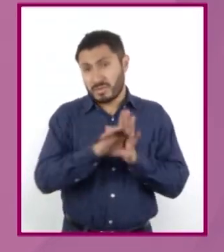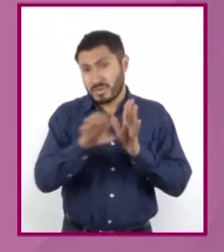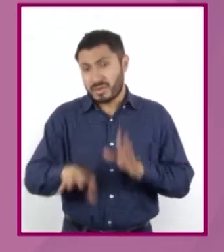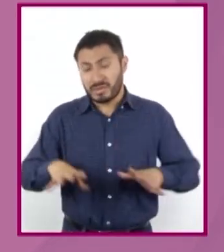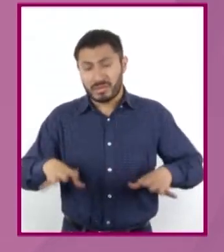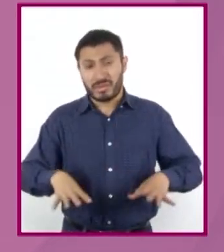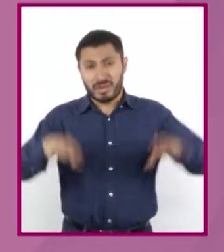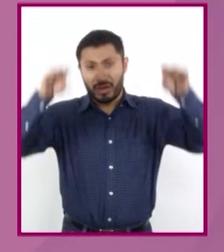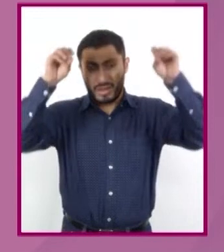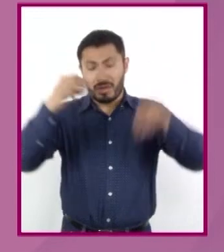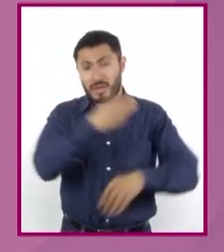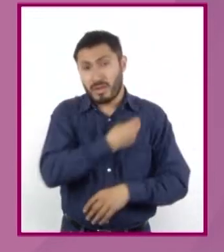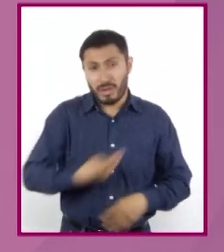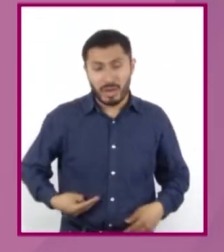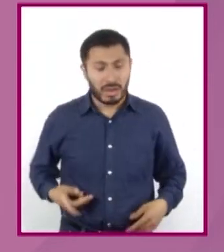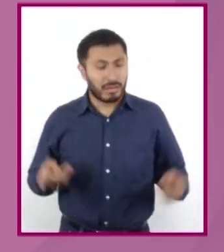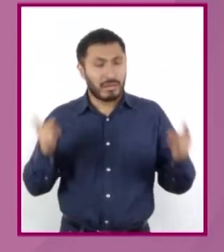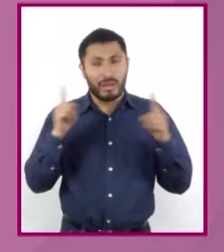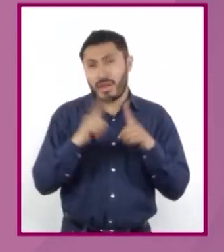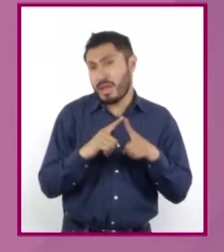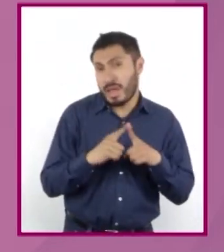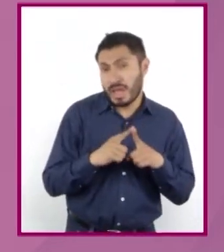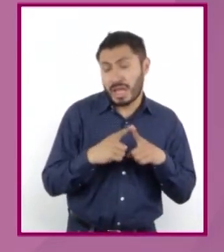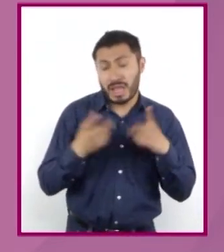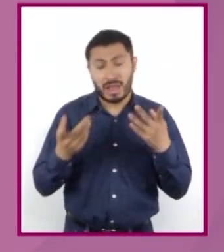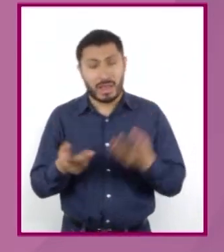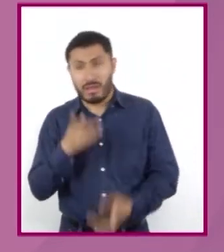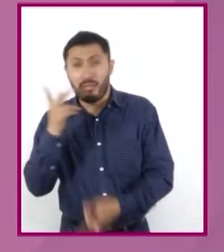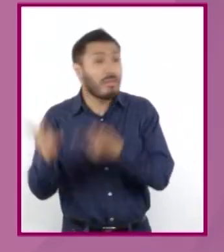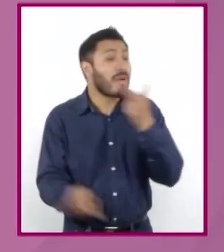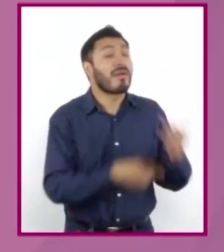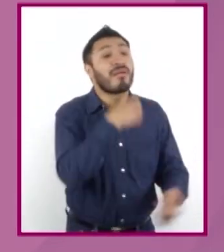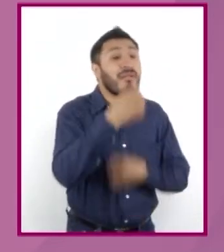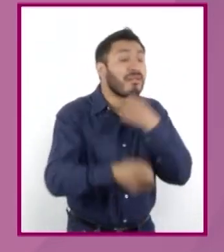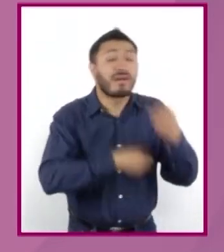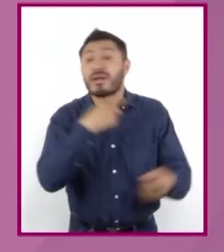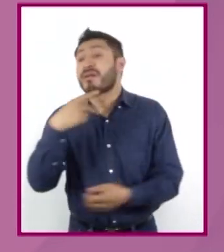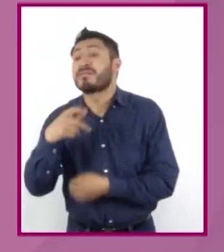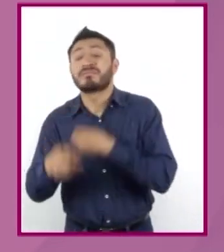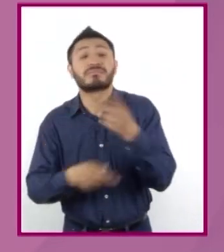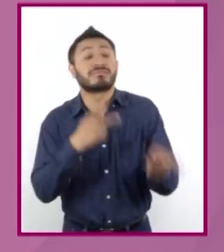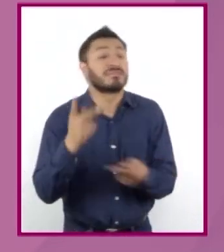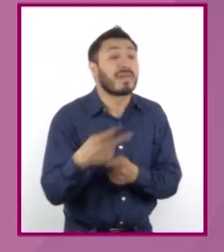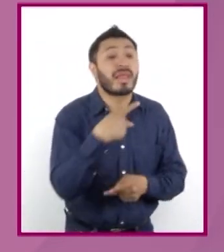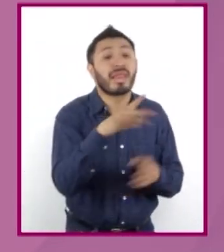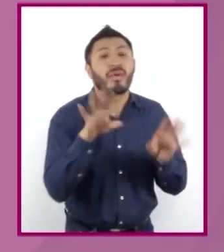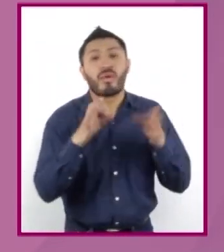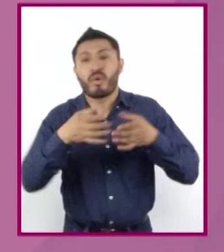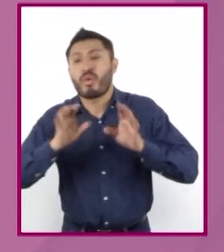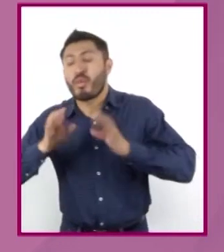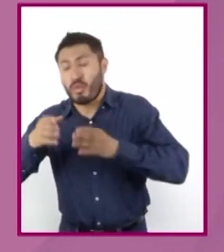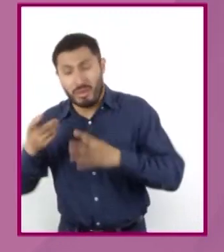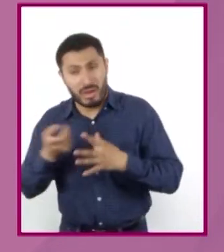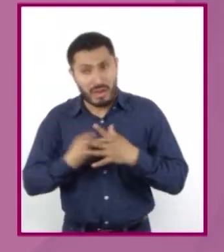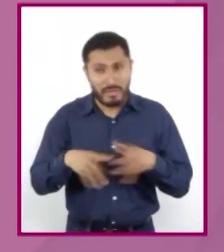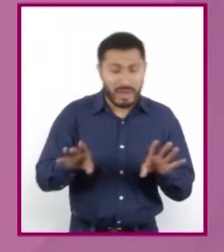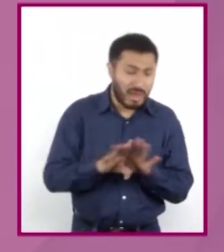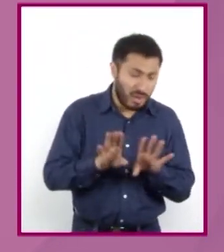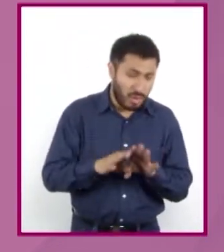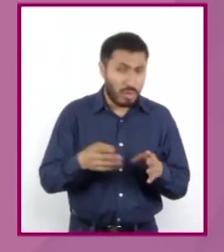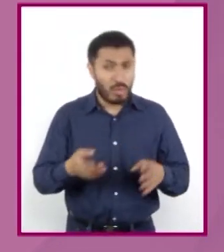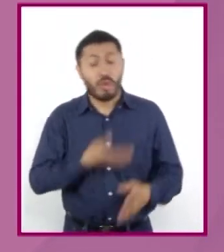Municipal o la iglesia, o si preguntas a los ancianos de su comunidad, por el origen de alguna